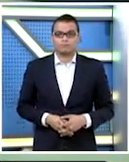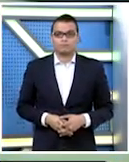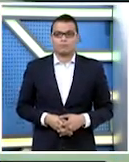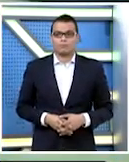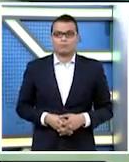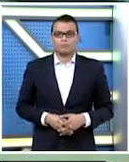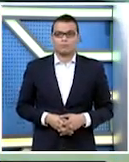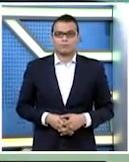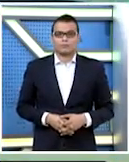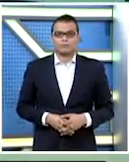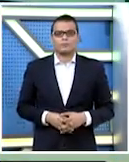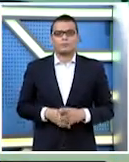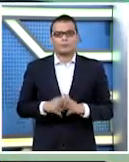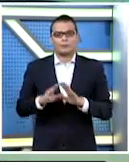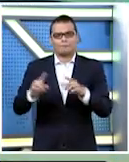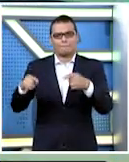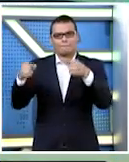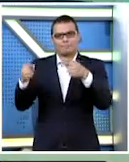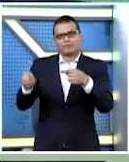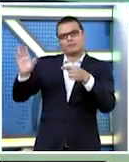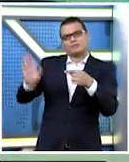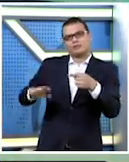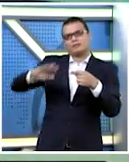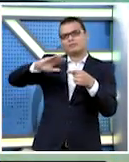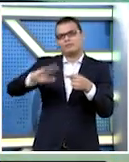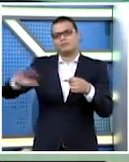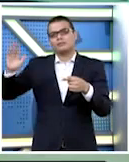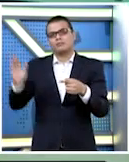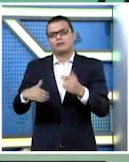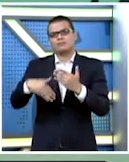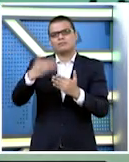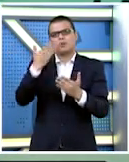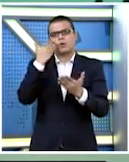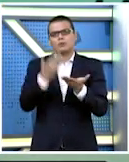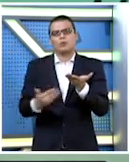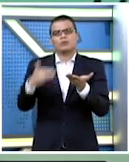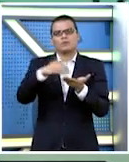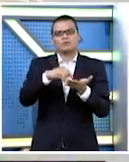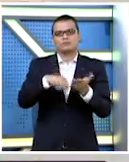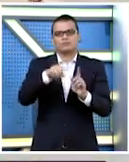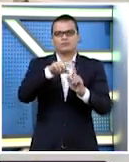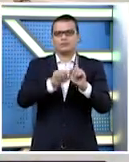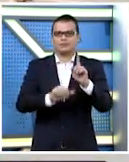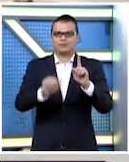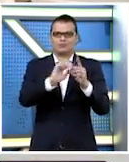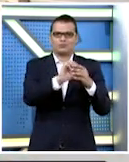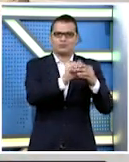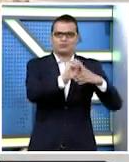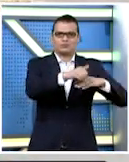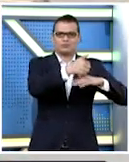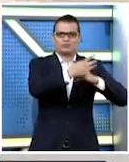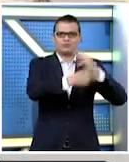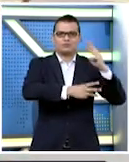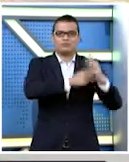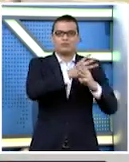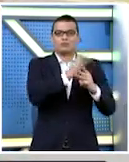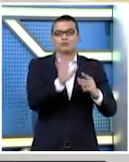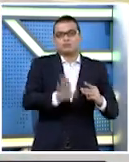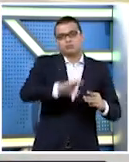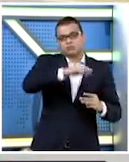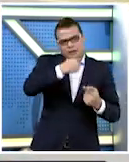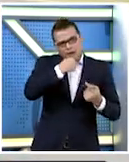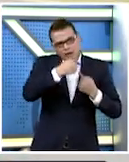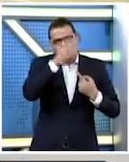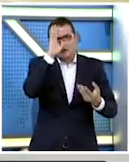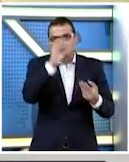los torneos atp dobles efe regresarían en agosto luego de la reunión de las directivas del tenis mundial por la pandemia del